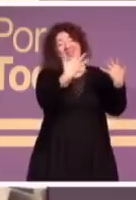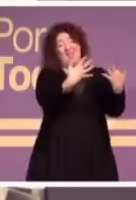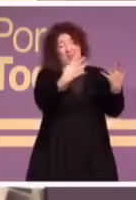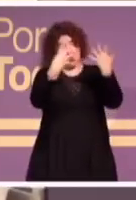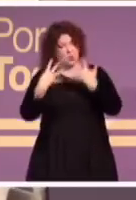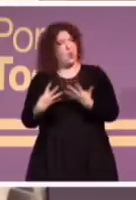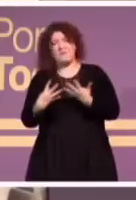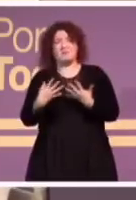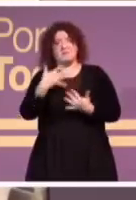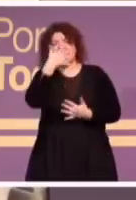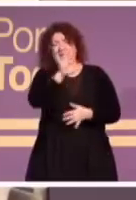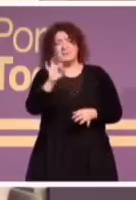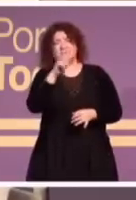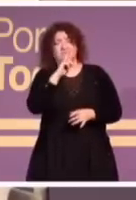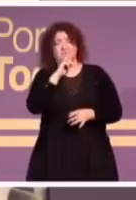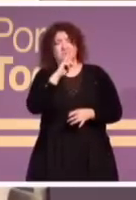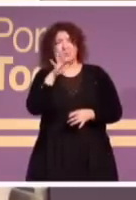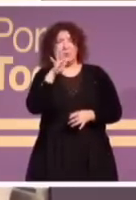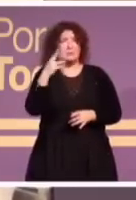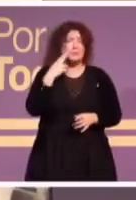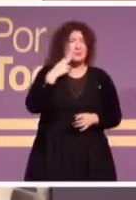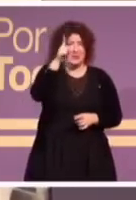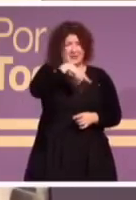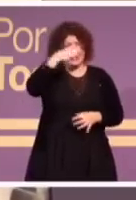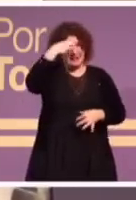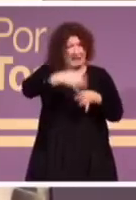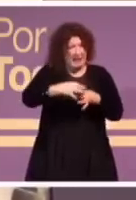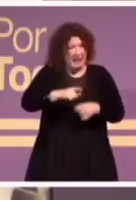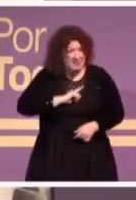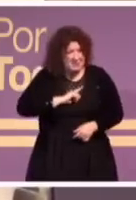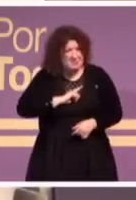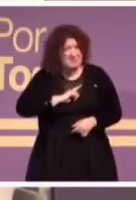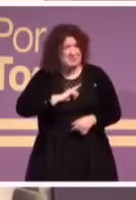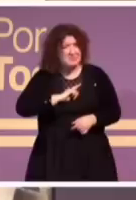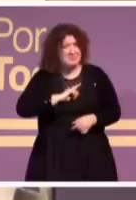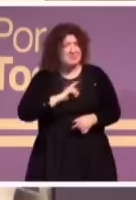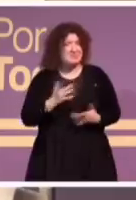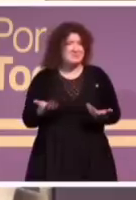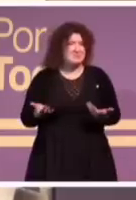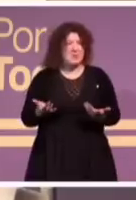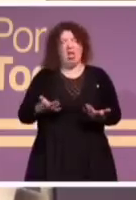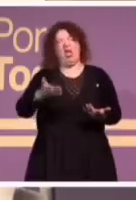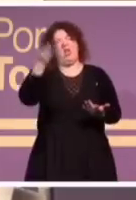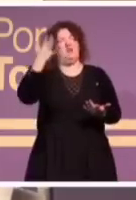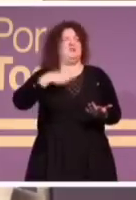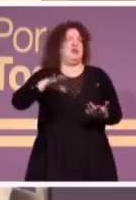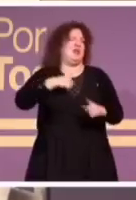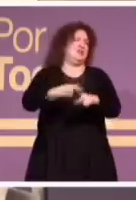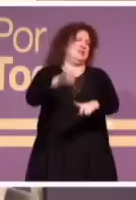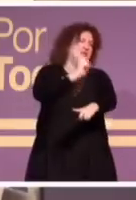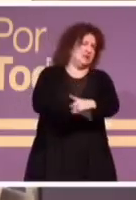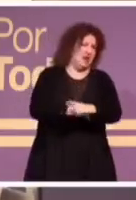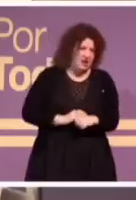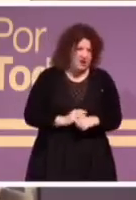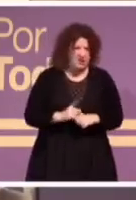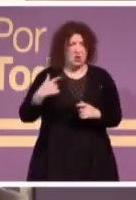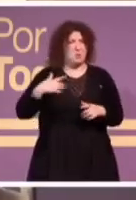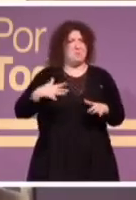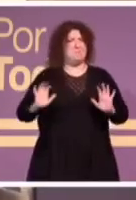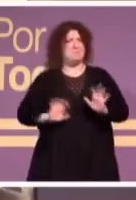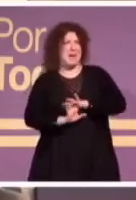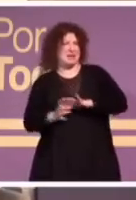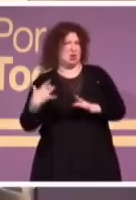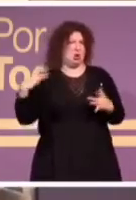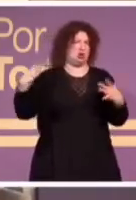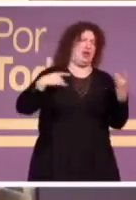lo denuncian porque tienen miedo a no ser creídas o porque dicen quizá no ha sido para tanto, este tocamiento en el metro quizá no ha sido